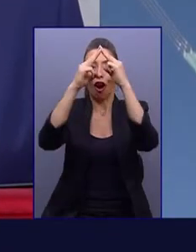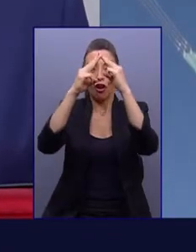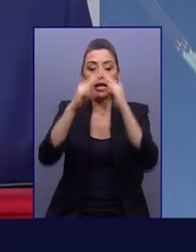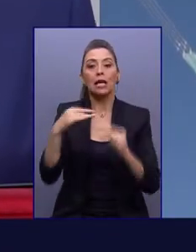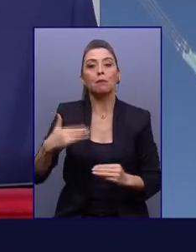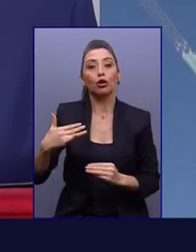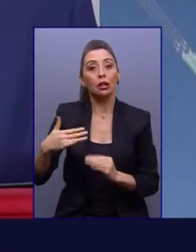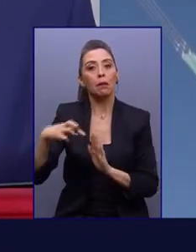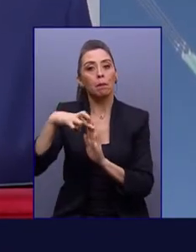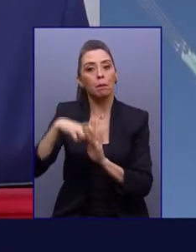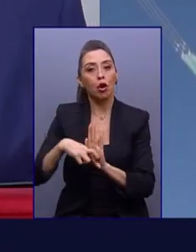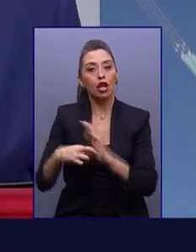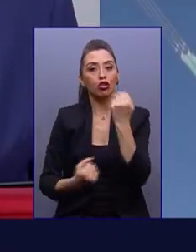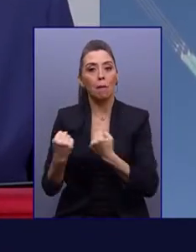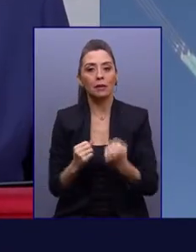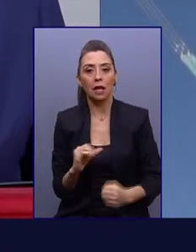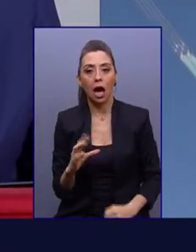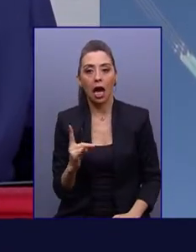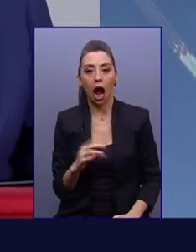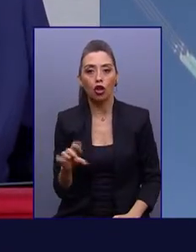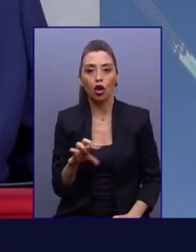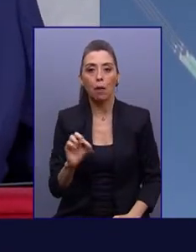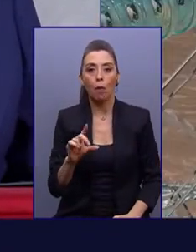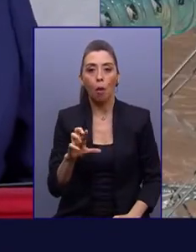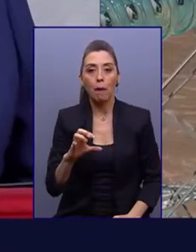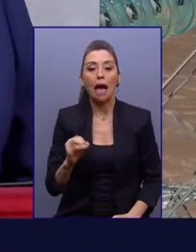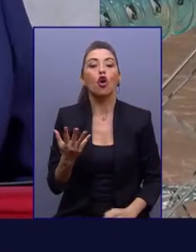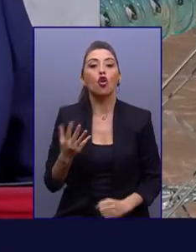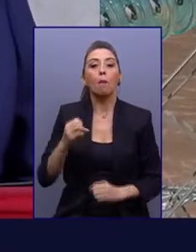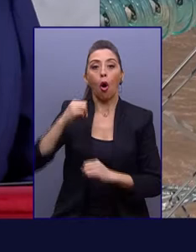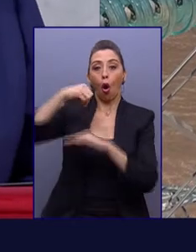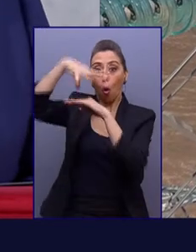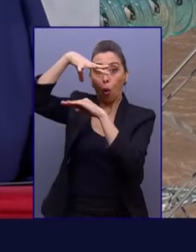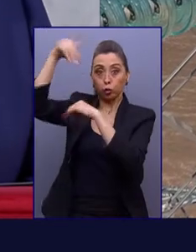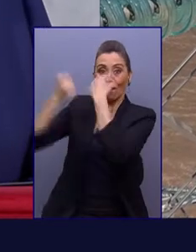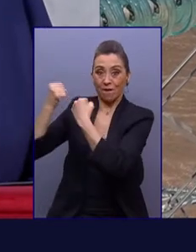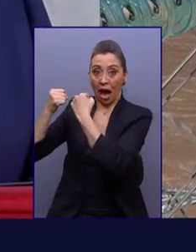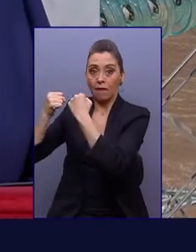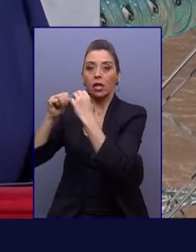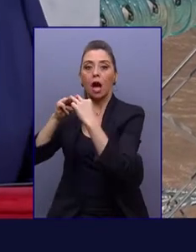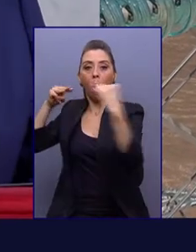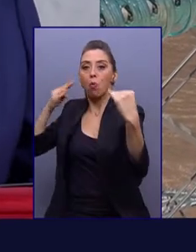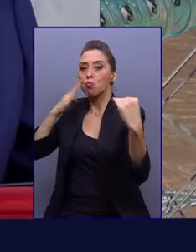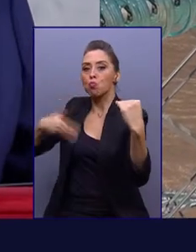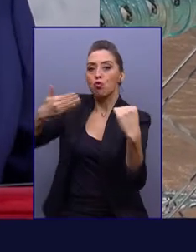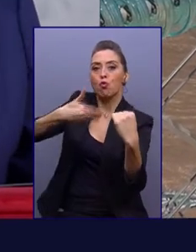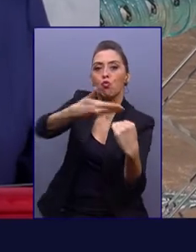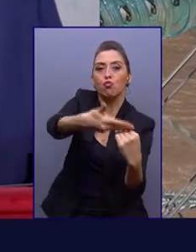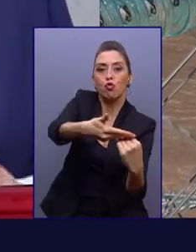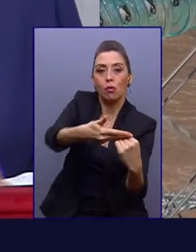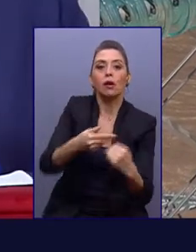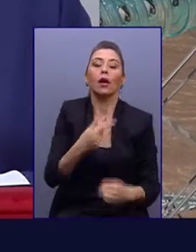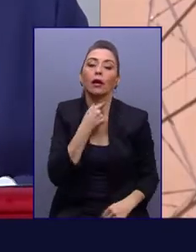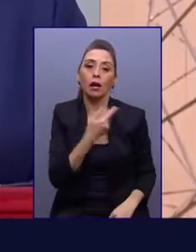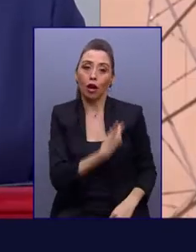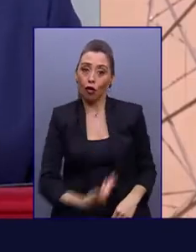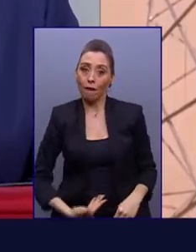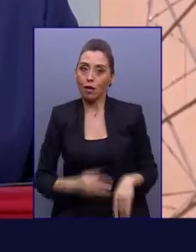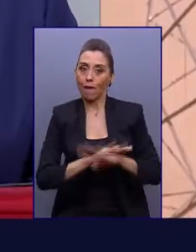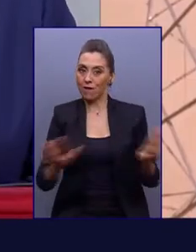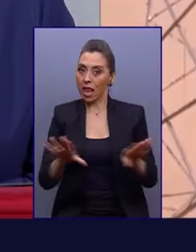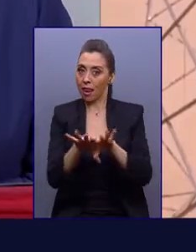Cardones-Polpaico para la distribución de energía eléctrica y haremos todo lo posible para terminarlo durante mi gobierno. Estamos dejando en